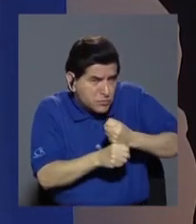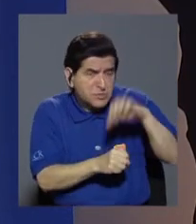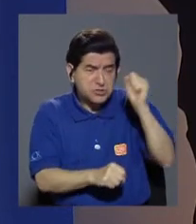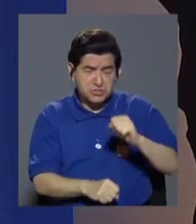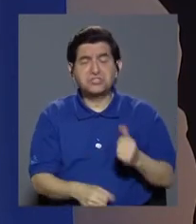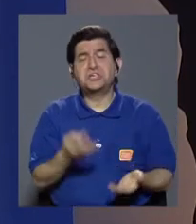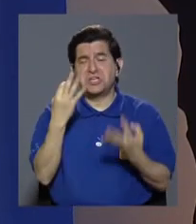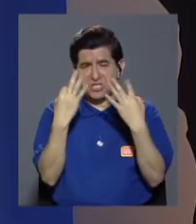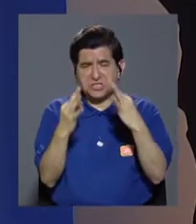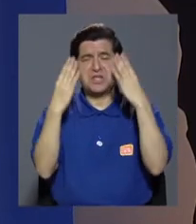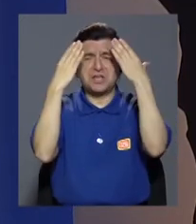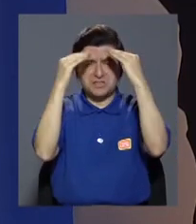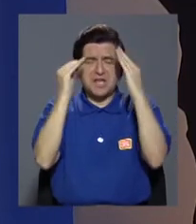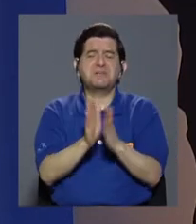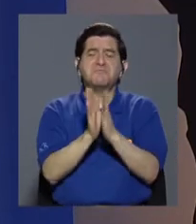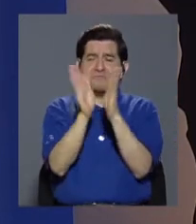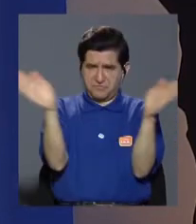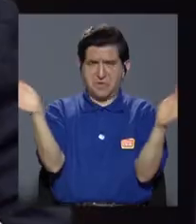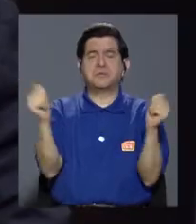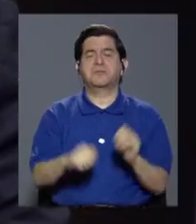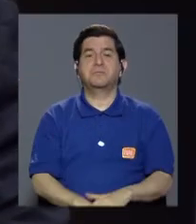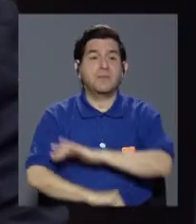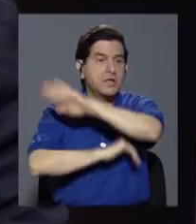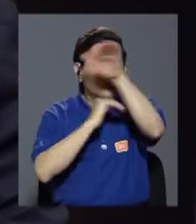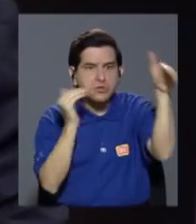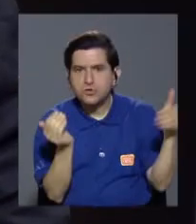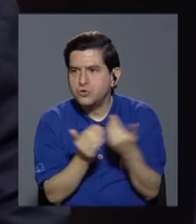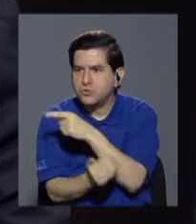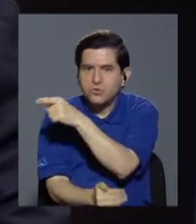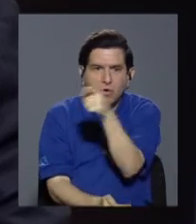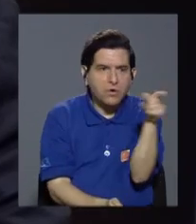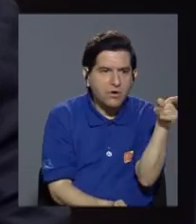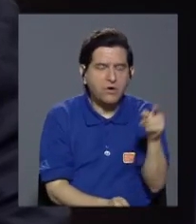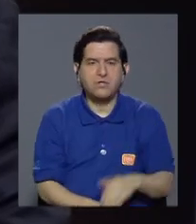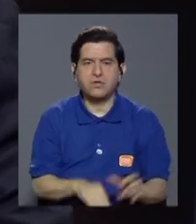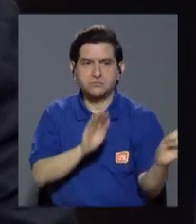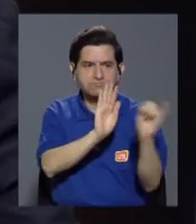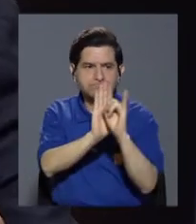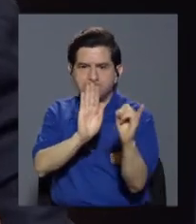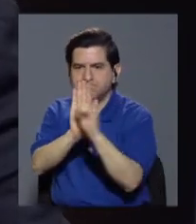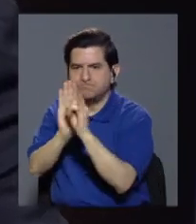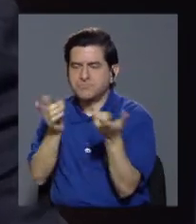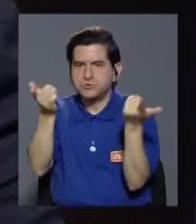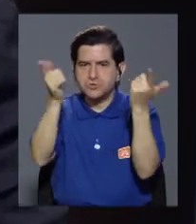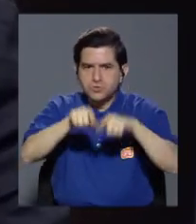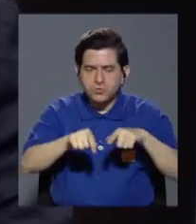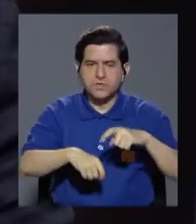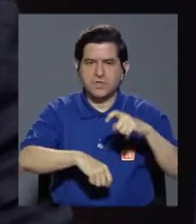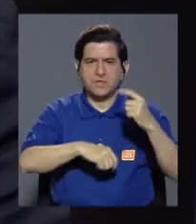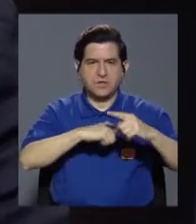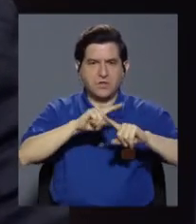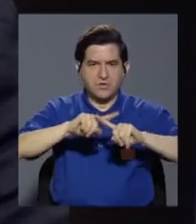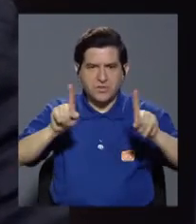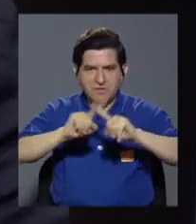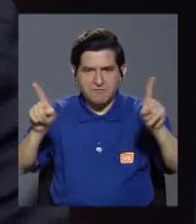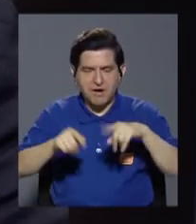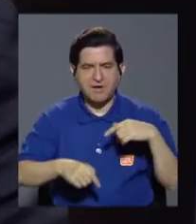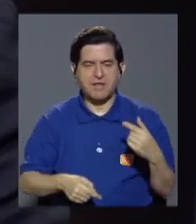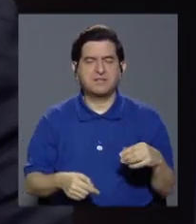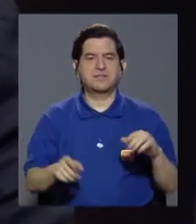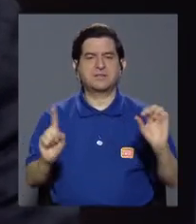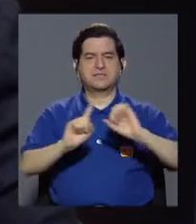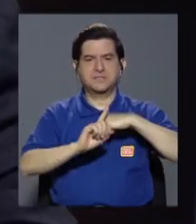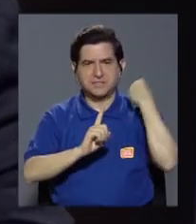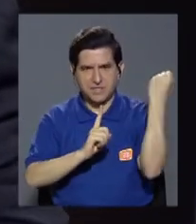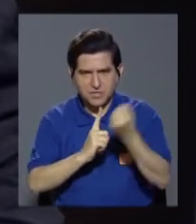de construir un informe general donde todos vamos a identificar que lo que sucedió en determinados hechos luctuosos